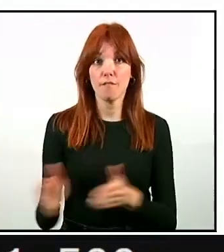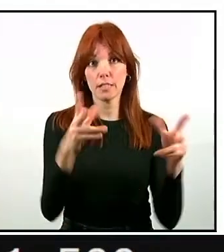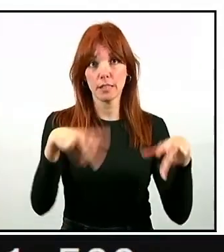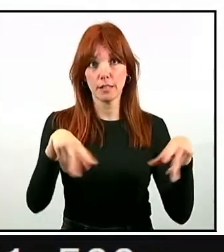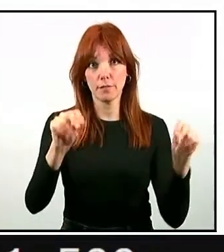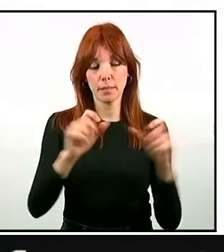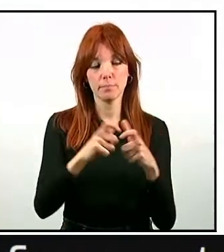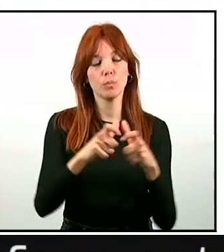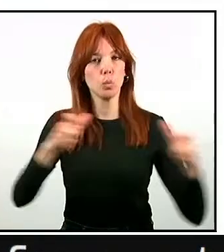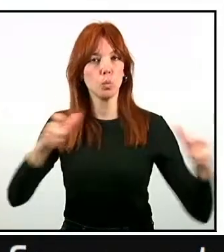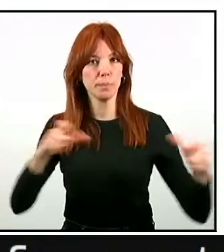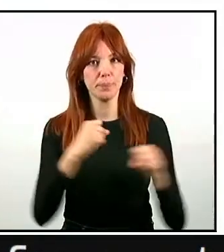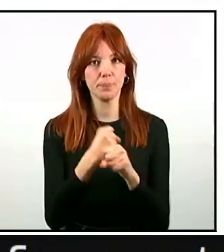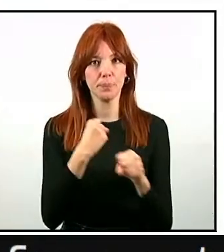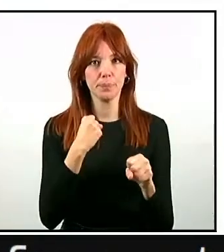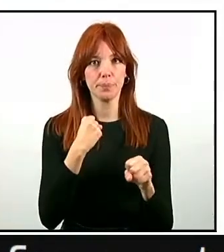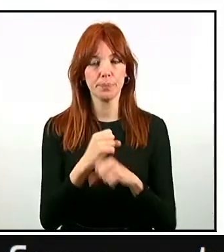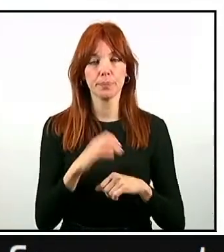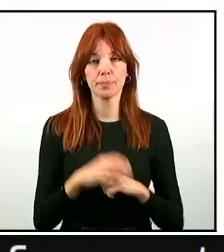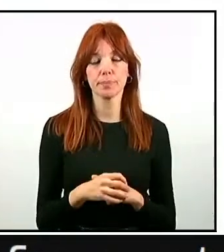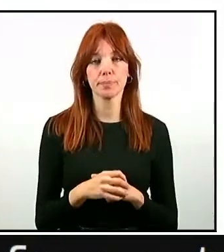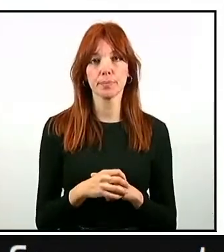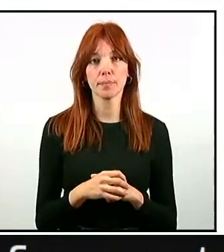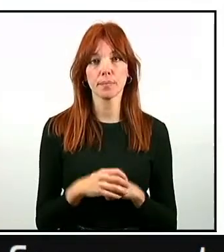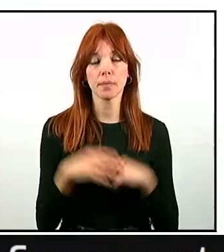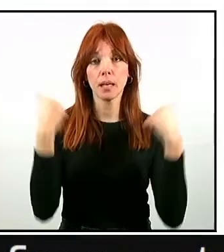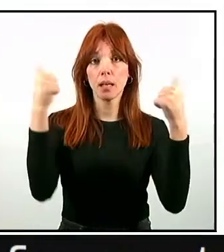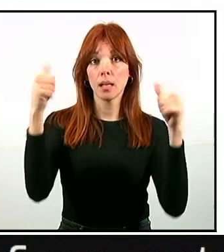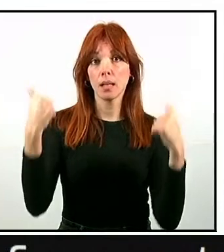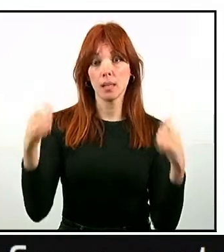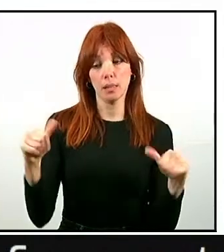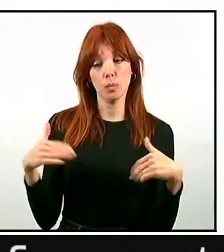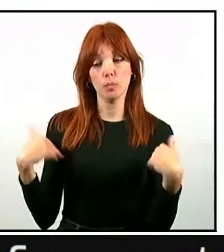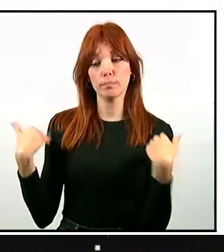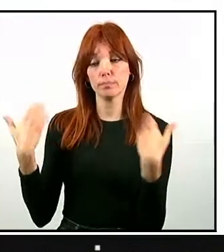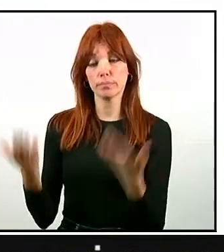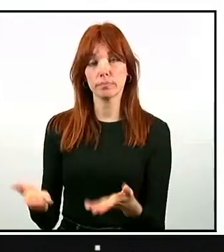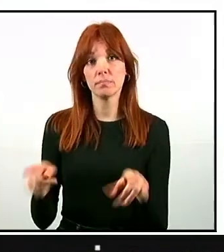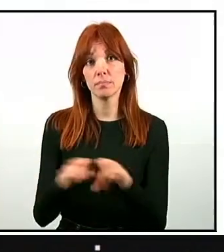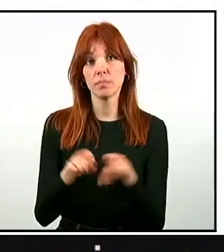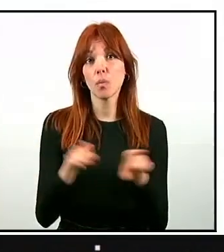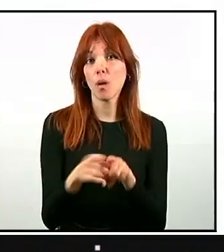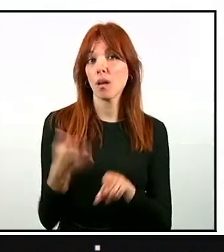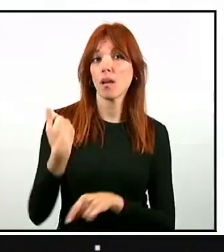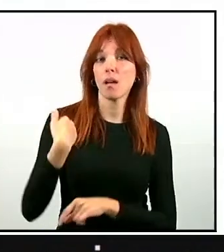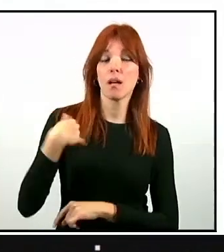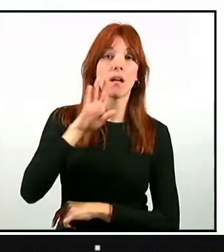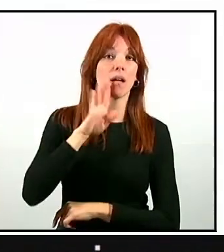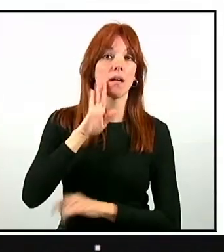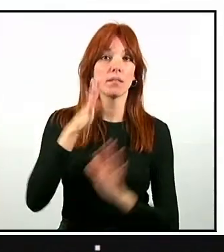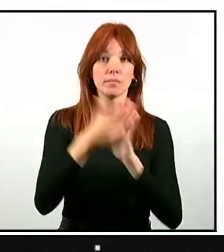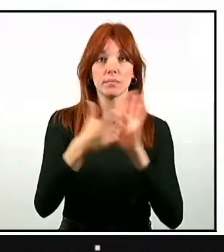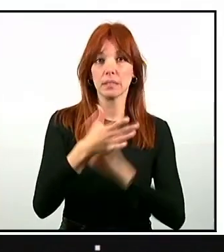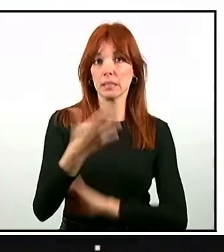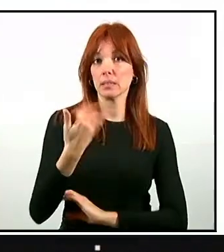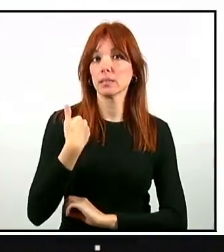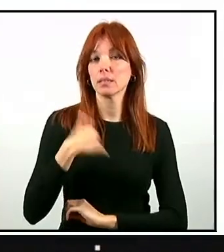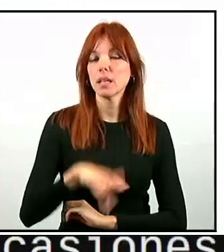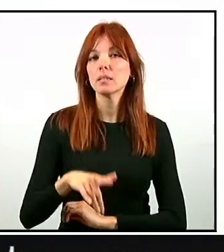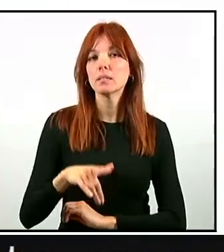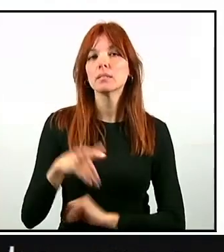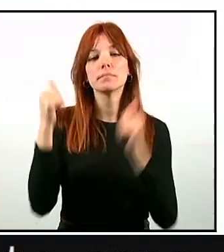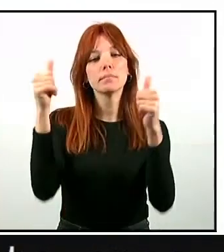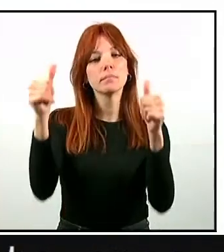Esta declaración de premia, como en otras ocasiones ya les he explicado, conlleva, en este caso para